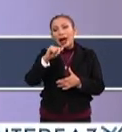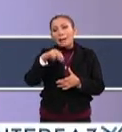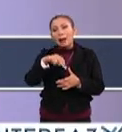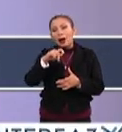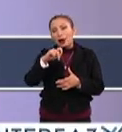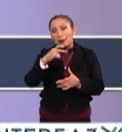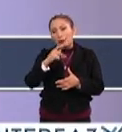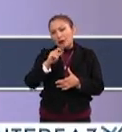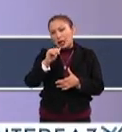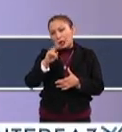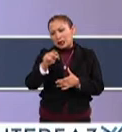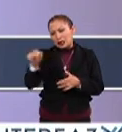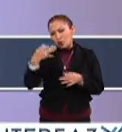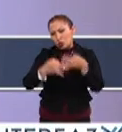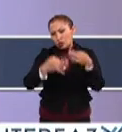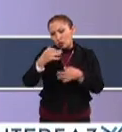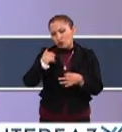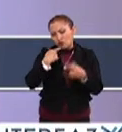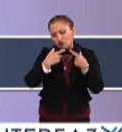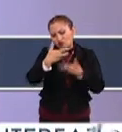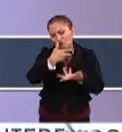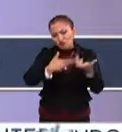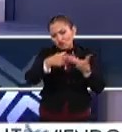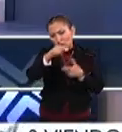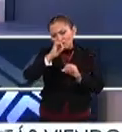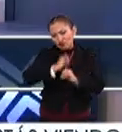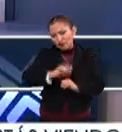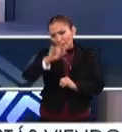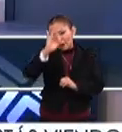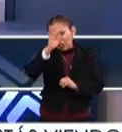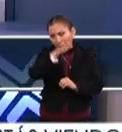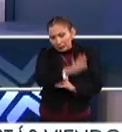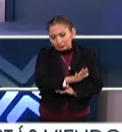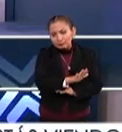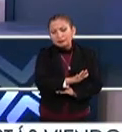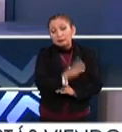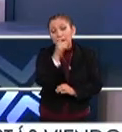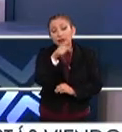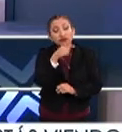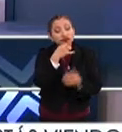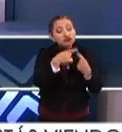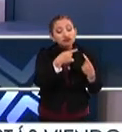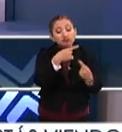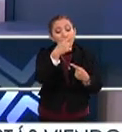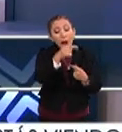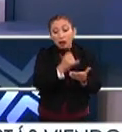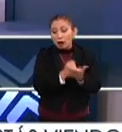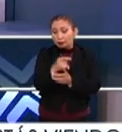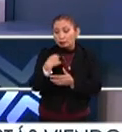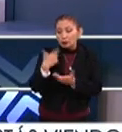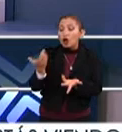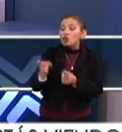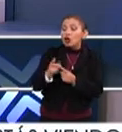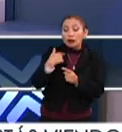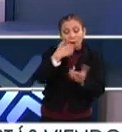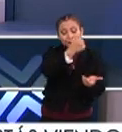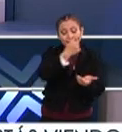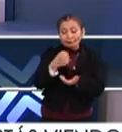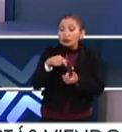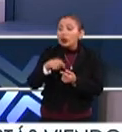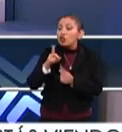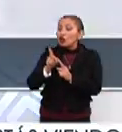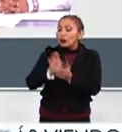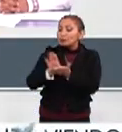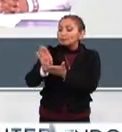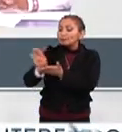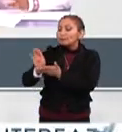un juicio con las autoridades federales para que determinen ellos a dónde quieren